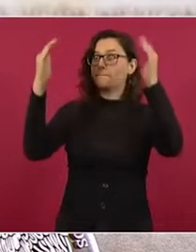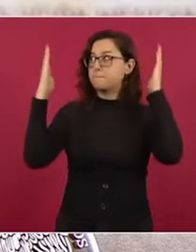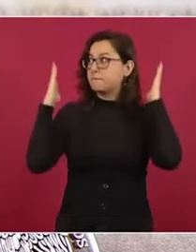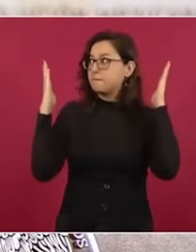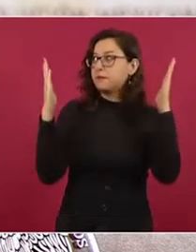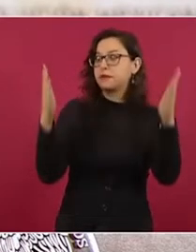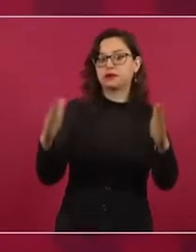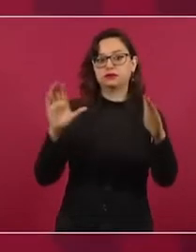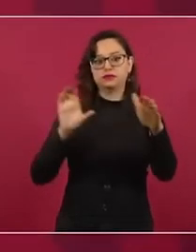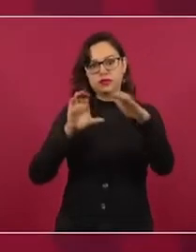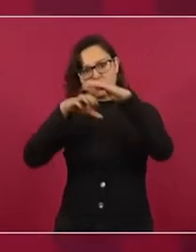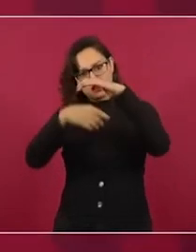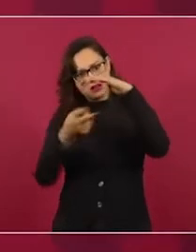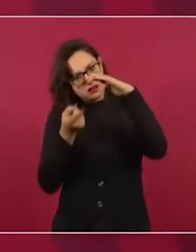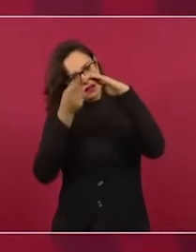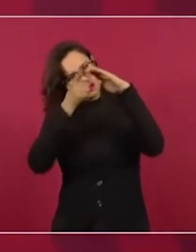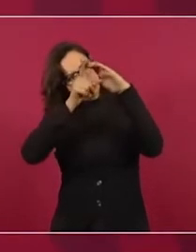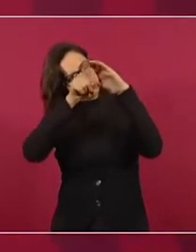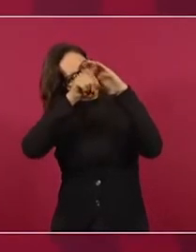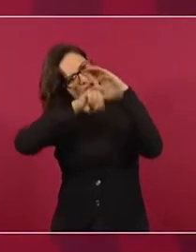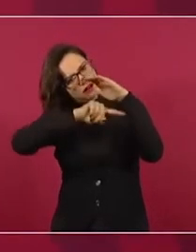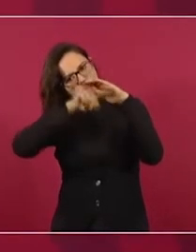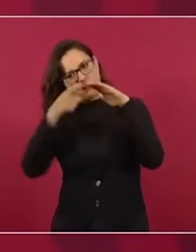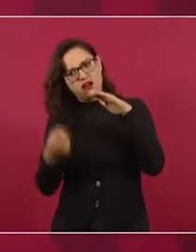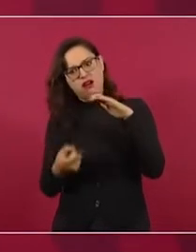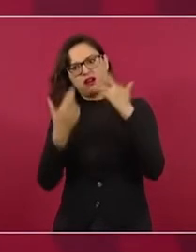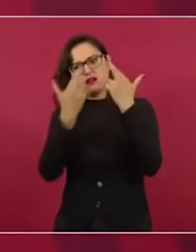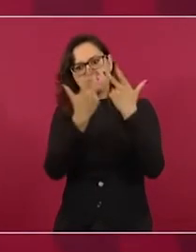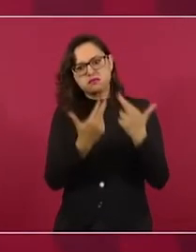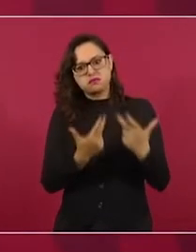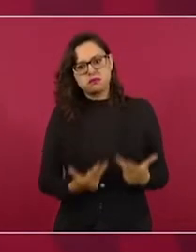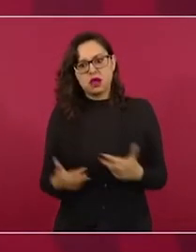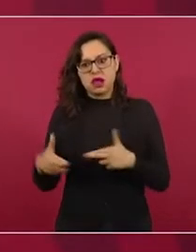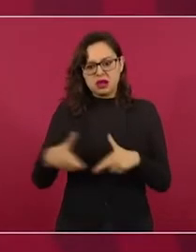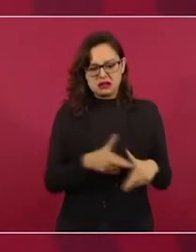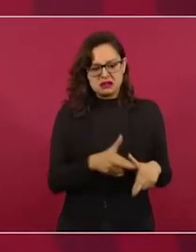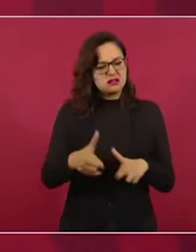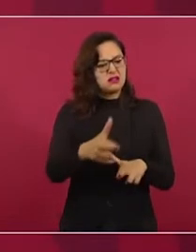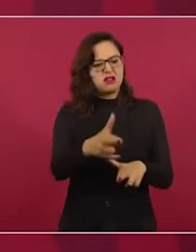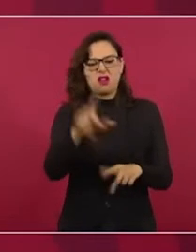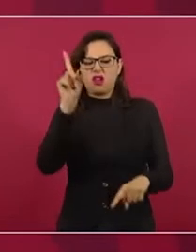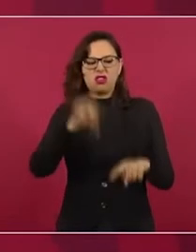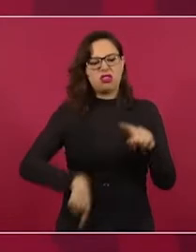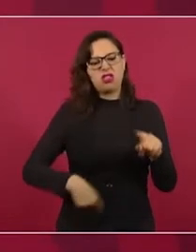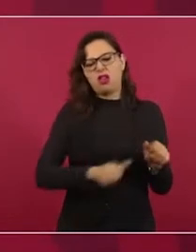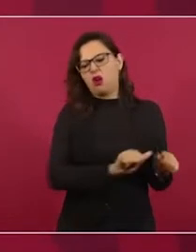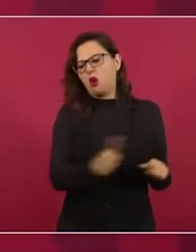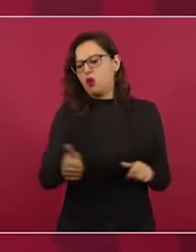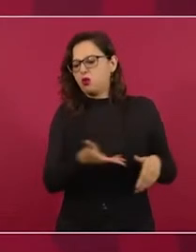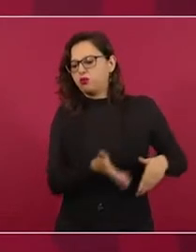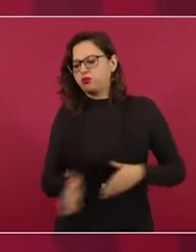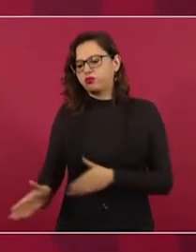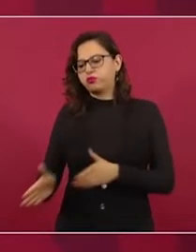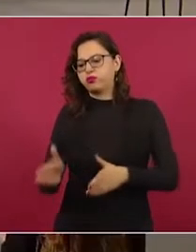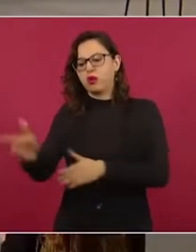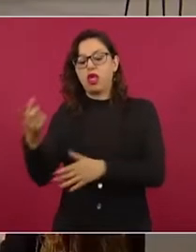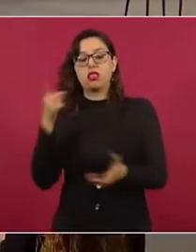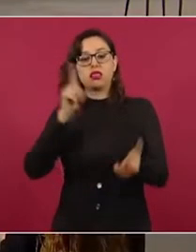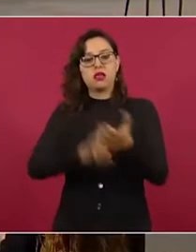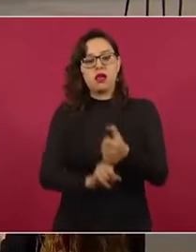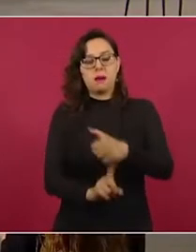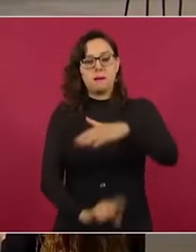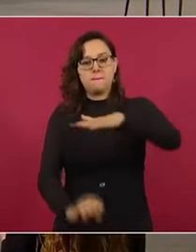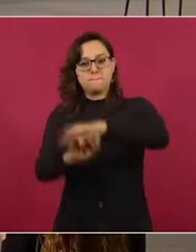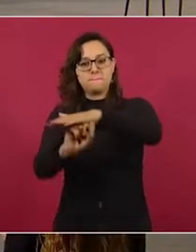bóvedas, desvió ríos subterráneos, amplió cavidades y colocó vigas en los cenotes,